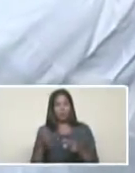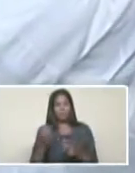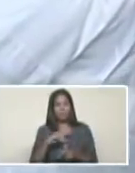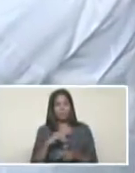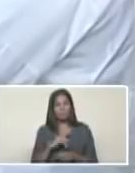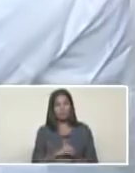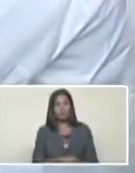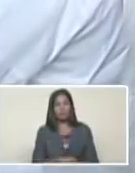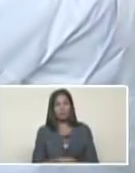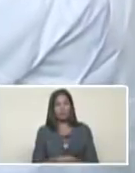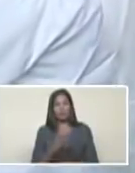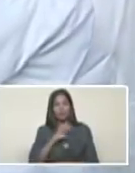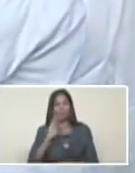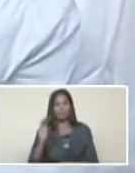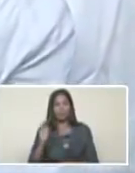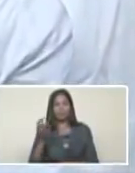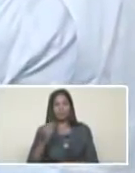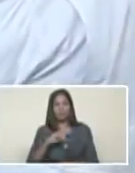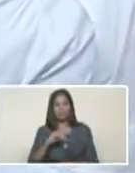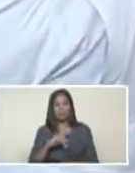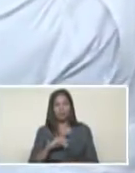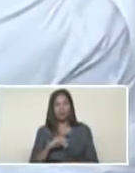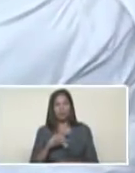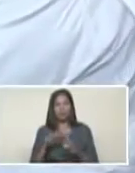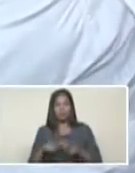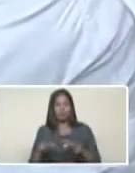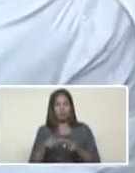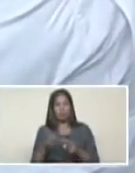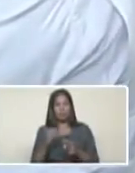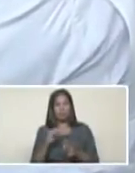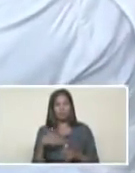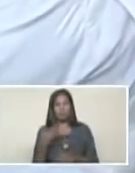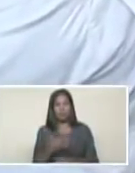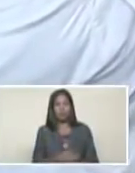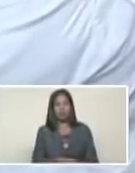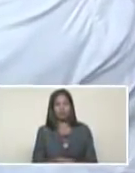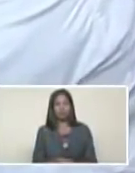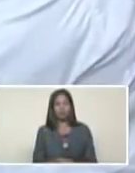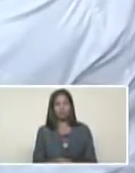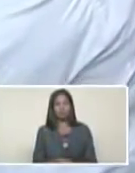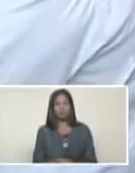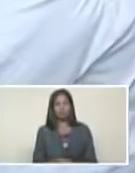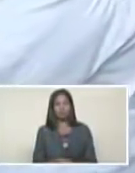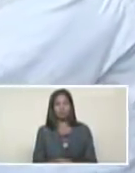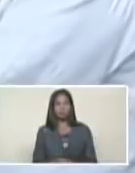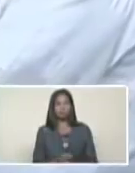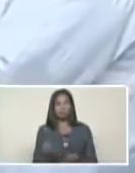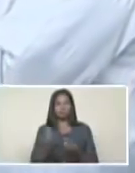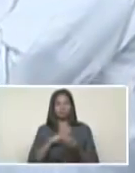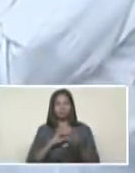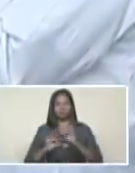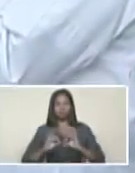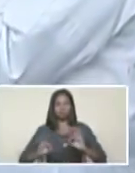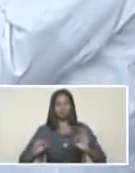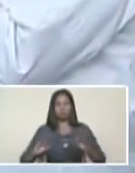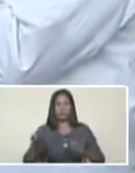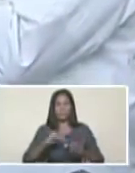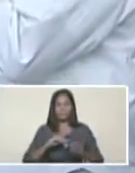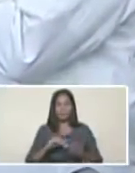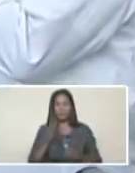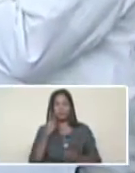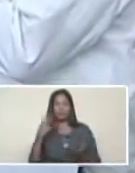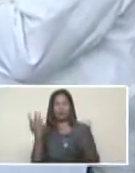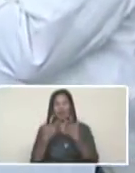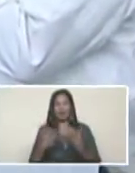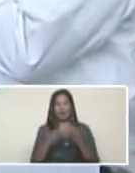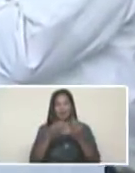patria de cualquier incursor, de cualquier invasor y masificar todos estos sistemas en la guerra de